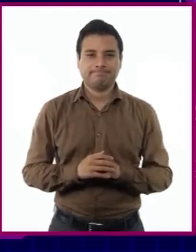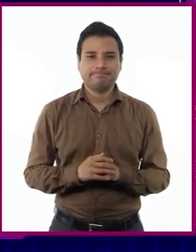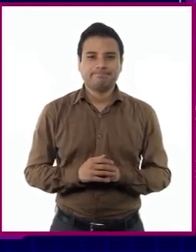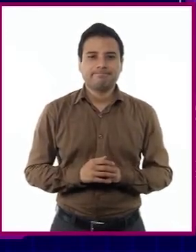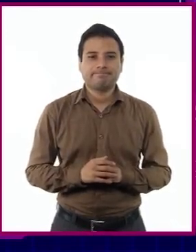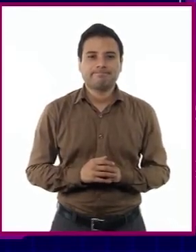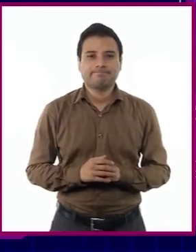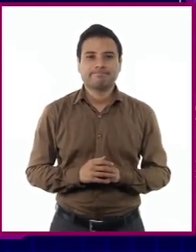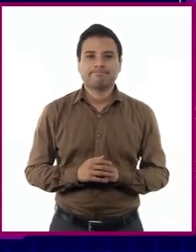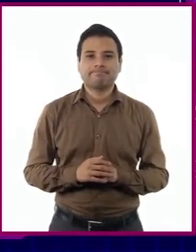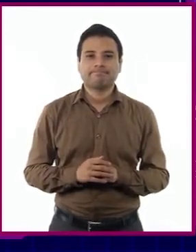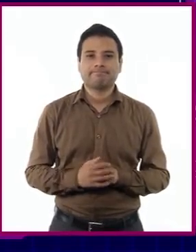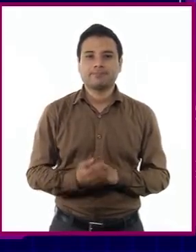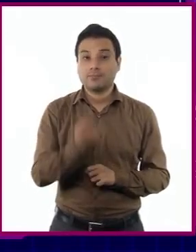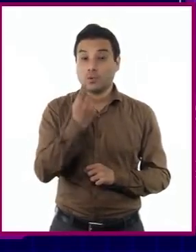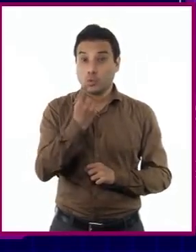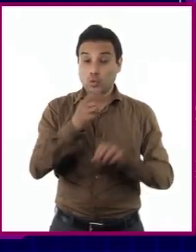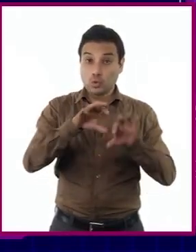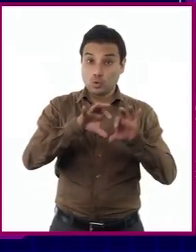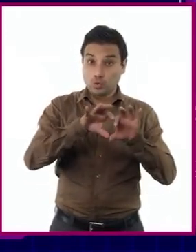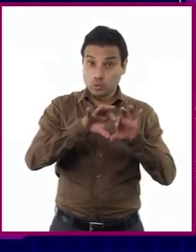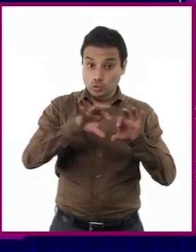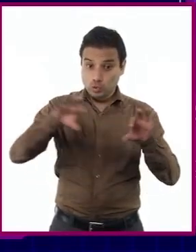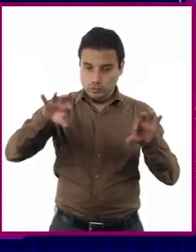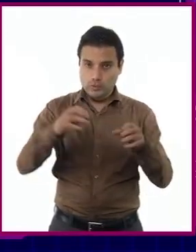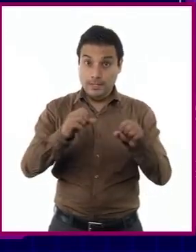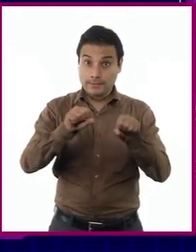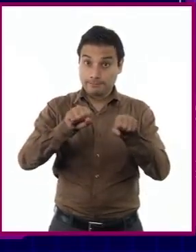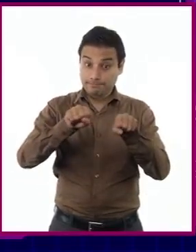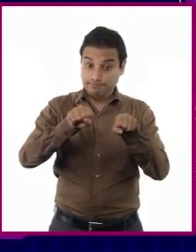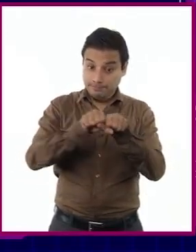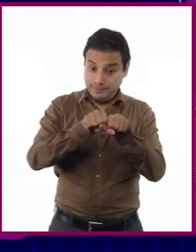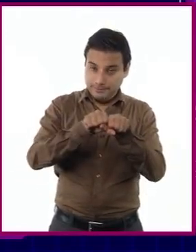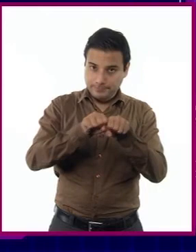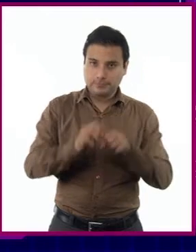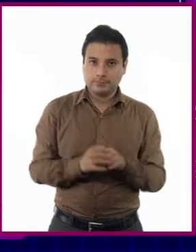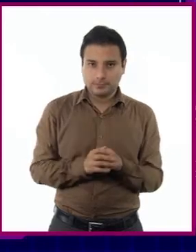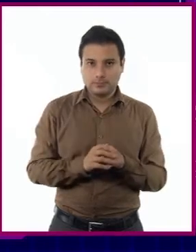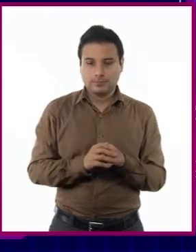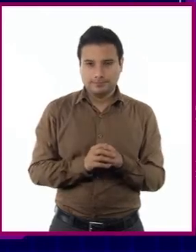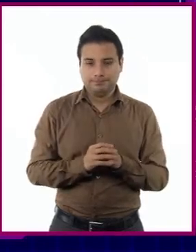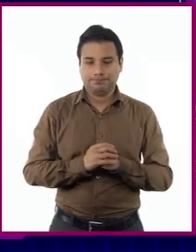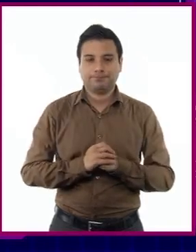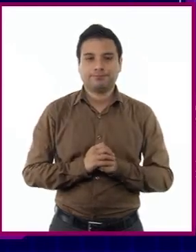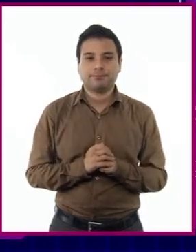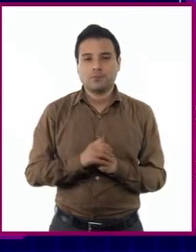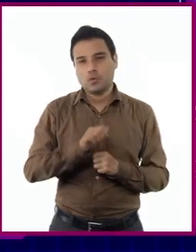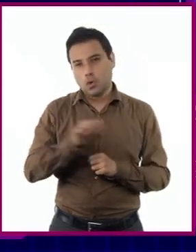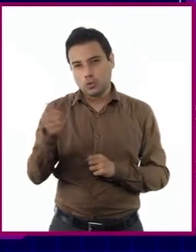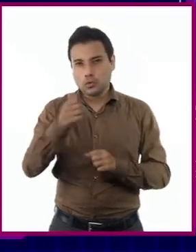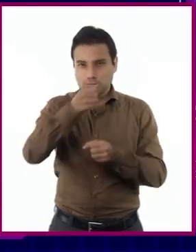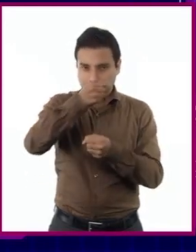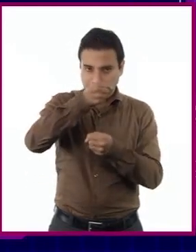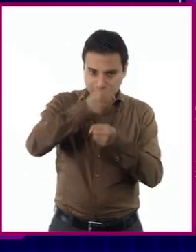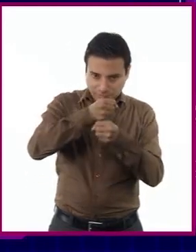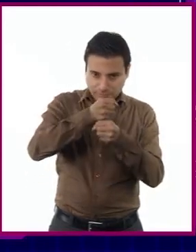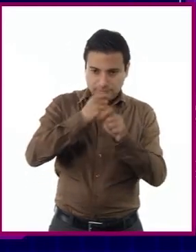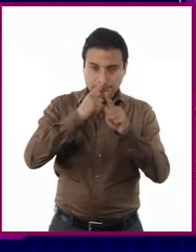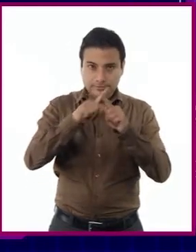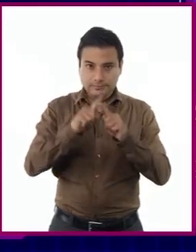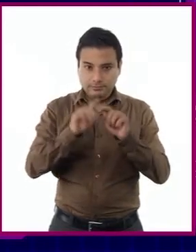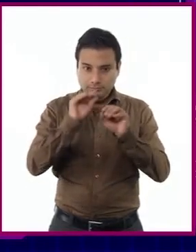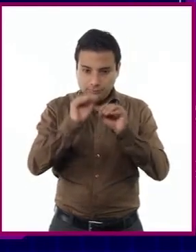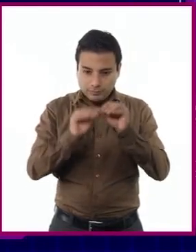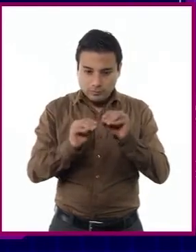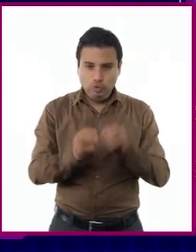el otro tubo se construye al pegar los lados más largos de la otra lámina rectangular cuál de